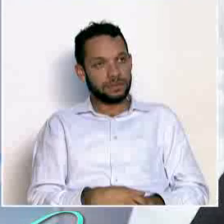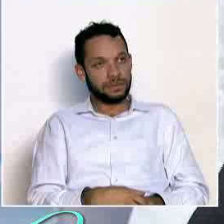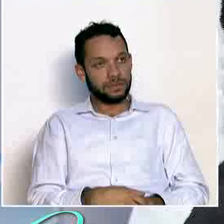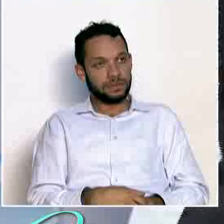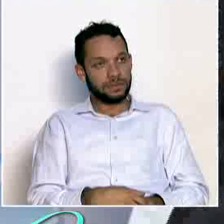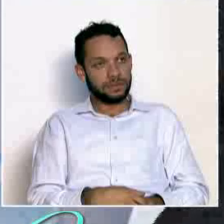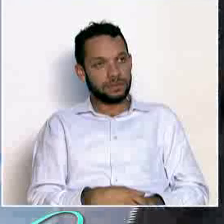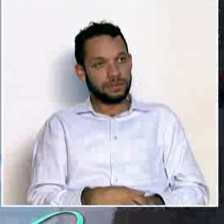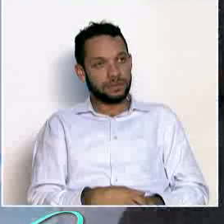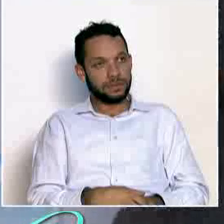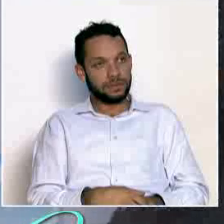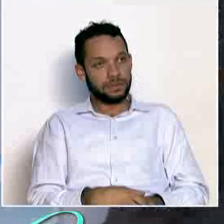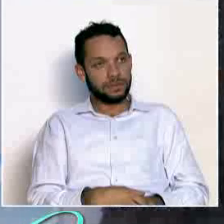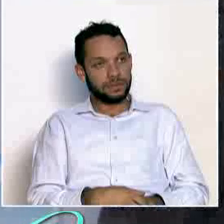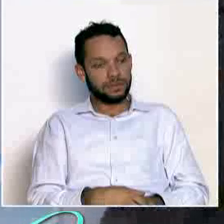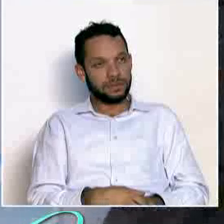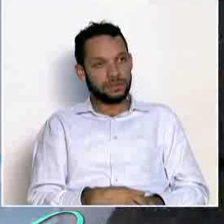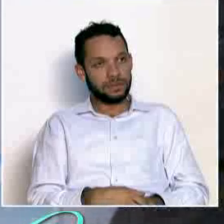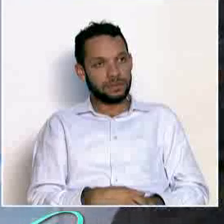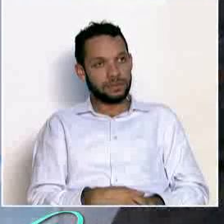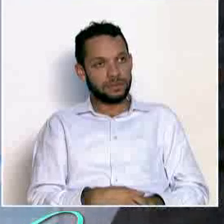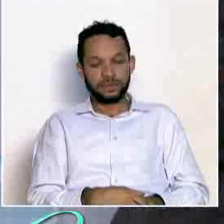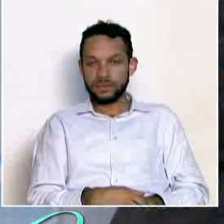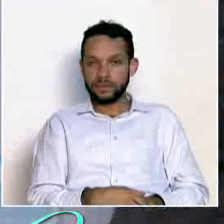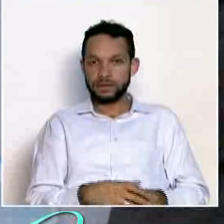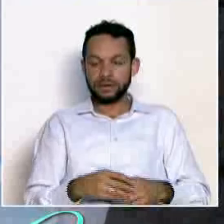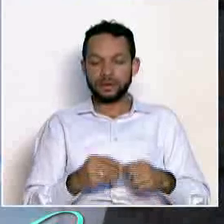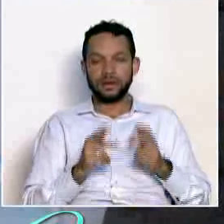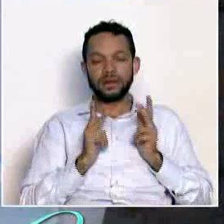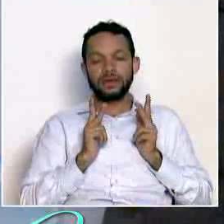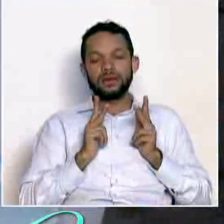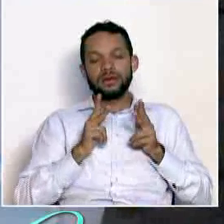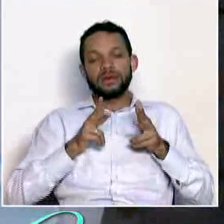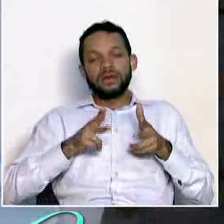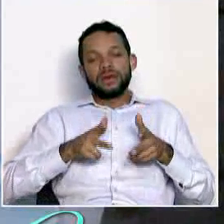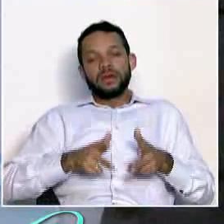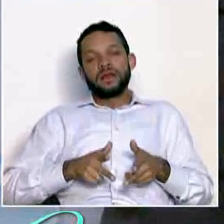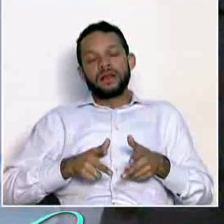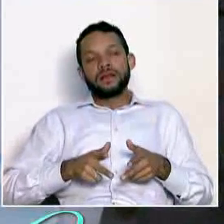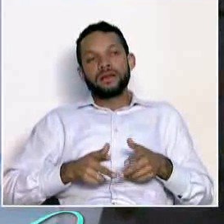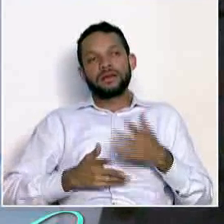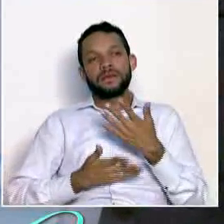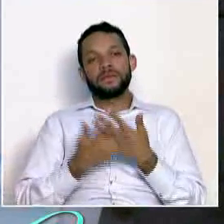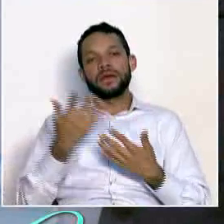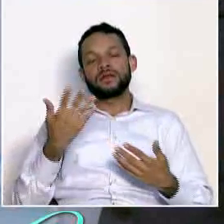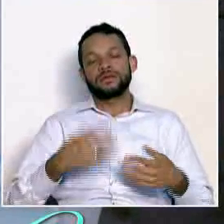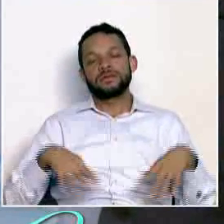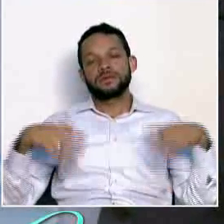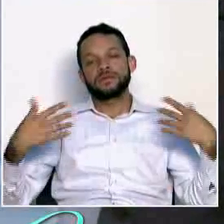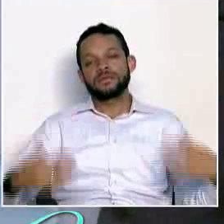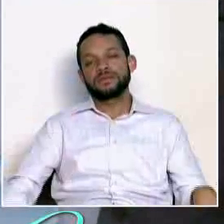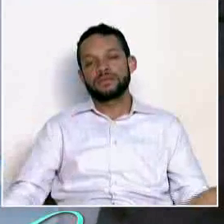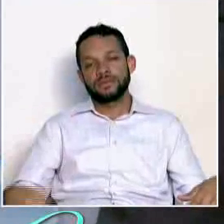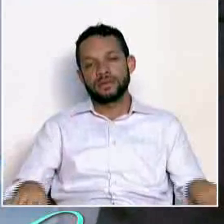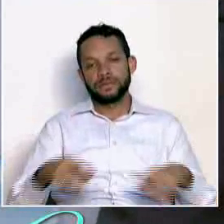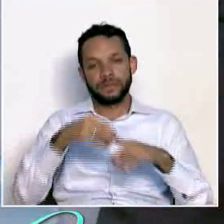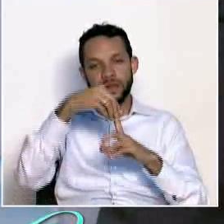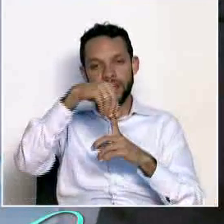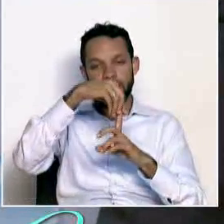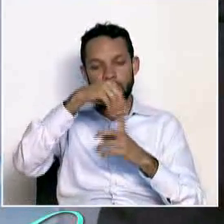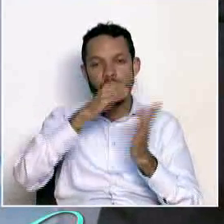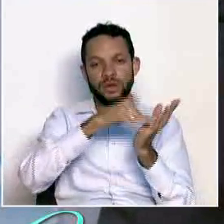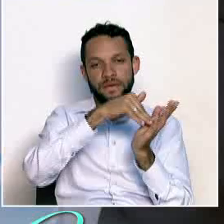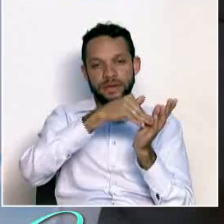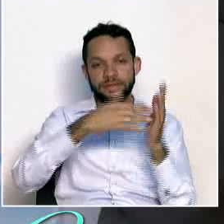completamente tenso. Y ahora descansa. Tu brazo recupera su peso y su flexibilidad